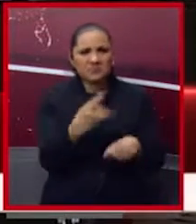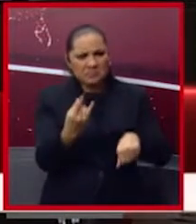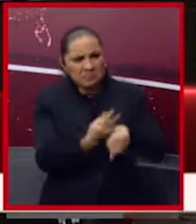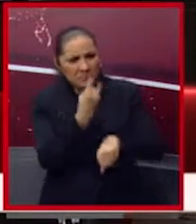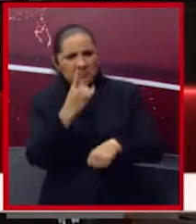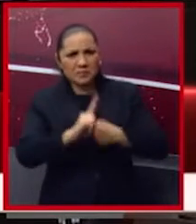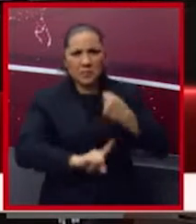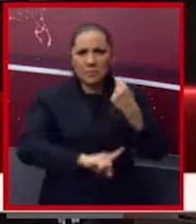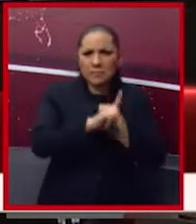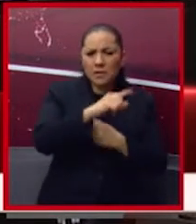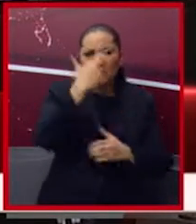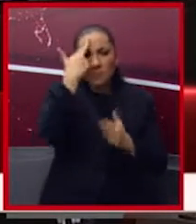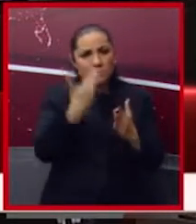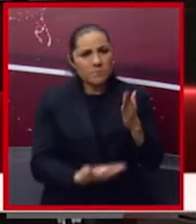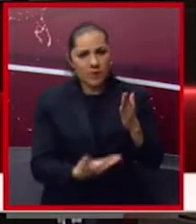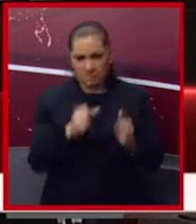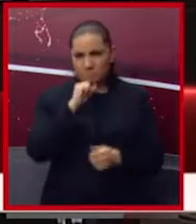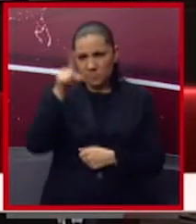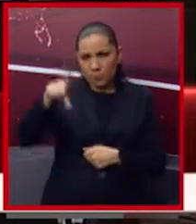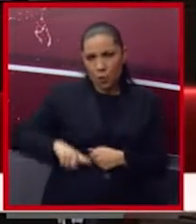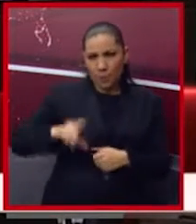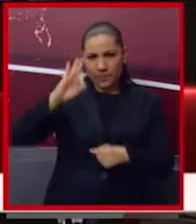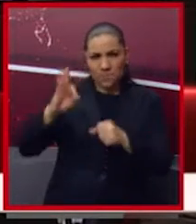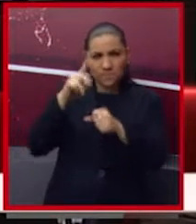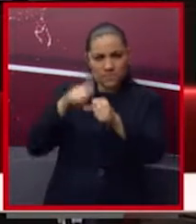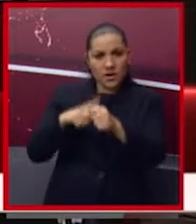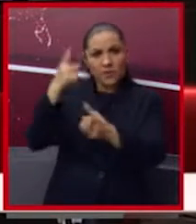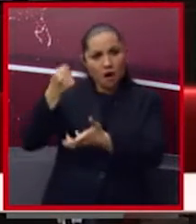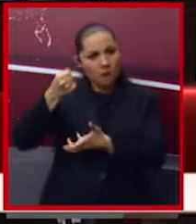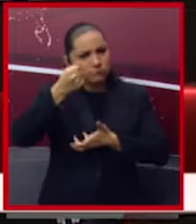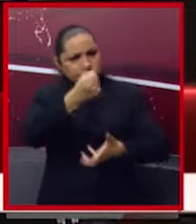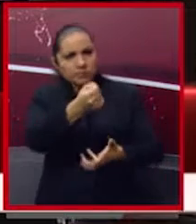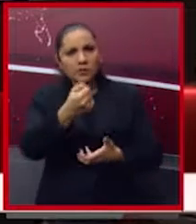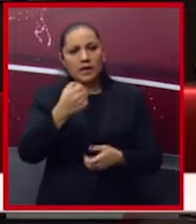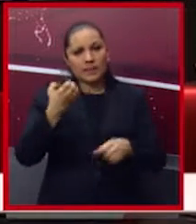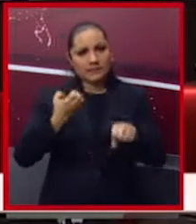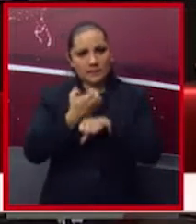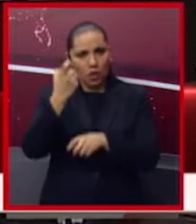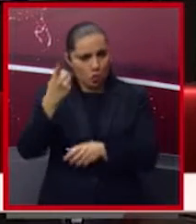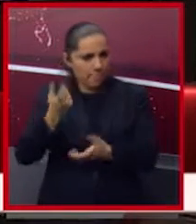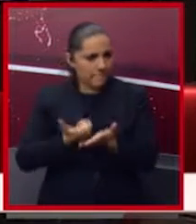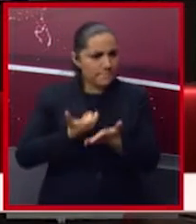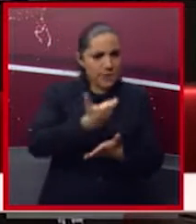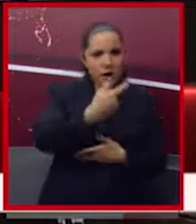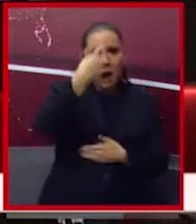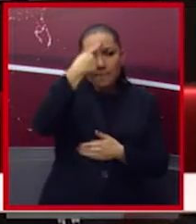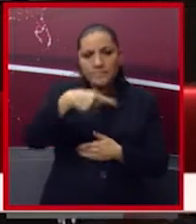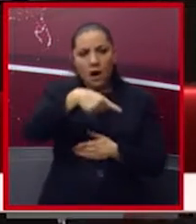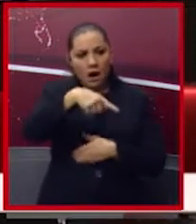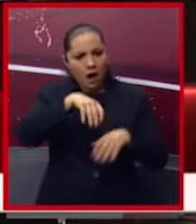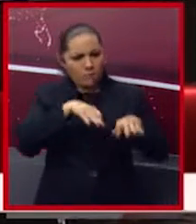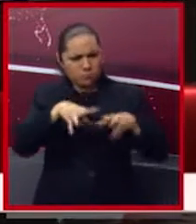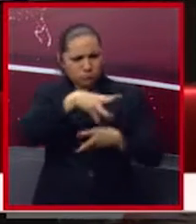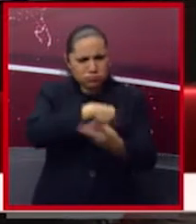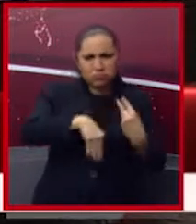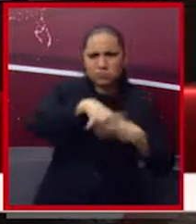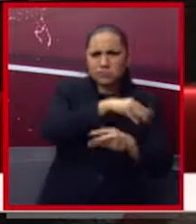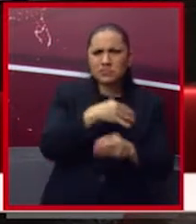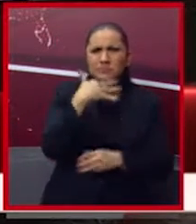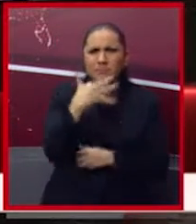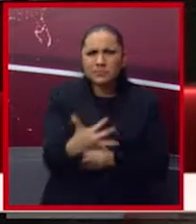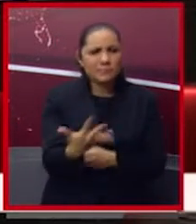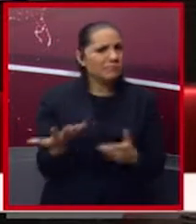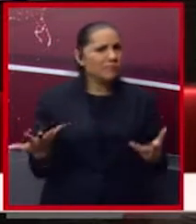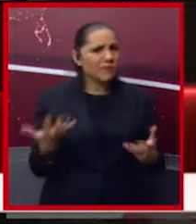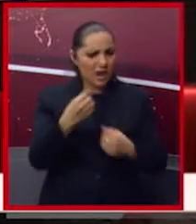recursos públicos por parte del gobierno federal y estatal. Las irregularidades registradas en las elecciones de